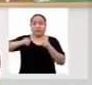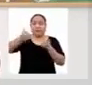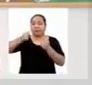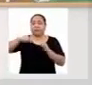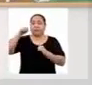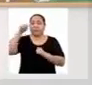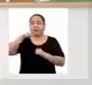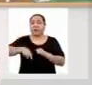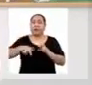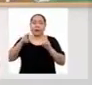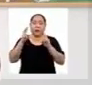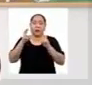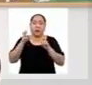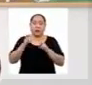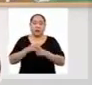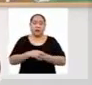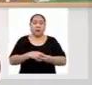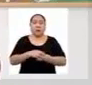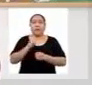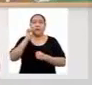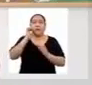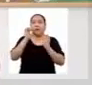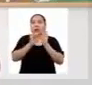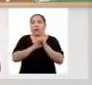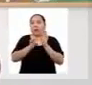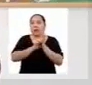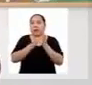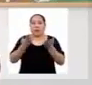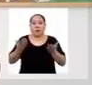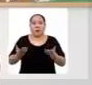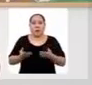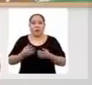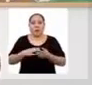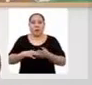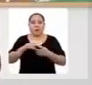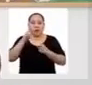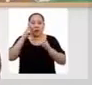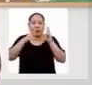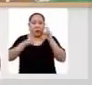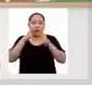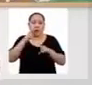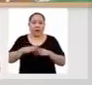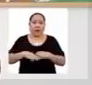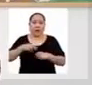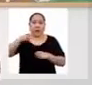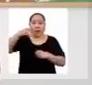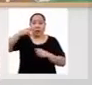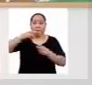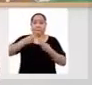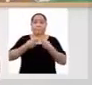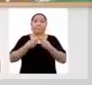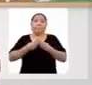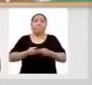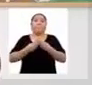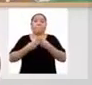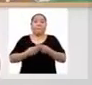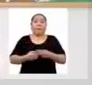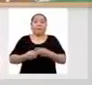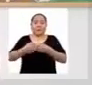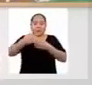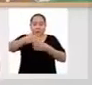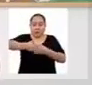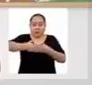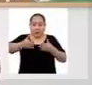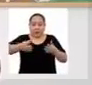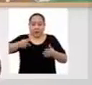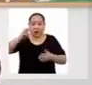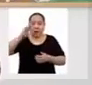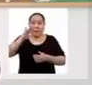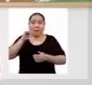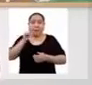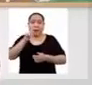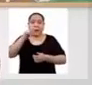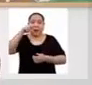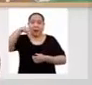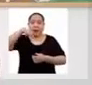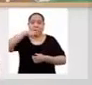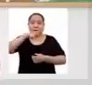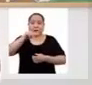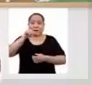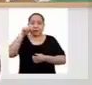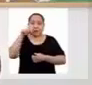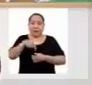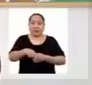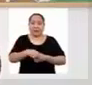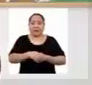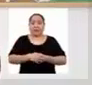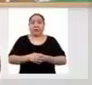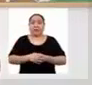estudio. Por ejemplo, un instrumento válido para medir la masa de los cuerpos es la balanza. Y por último, objetividad,